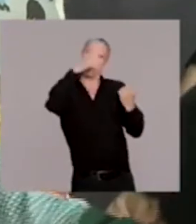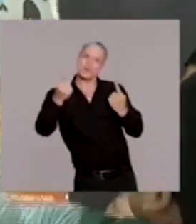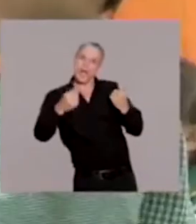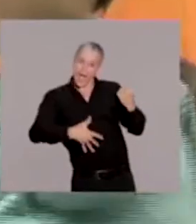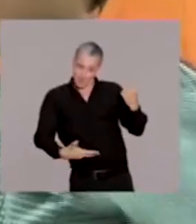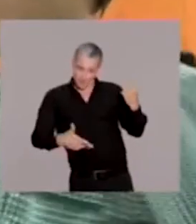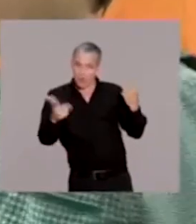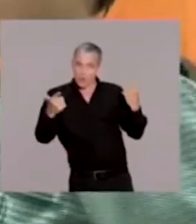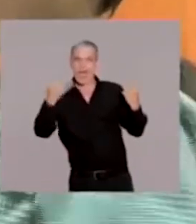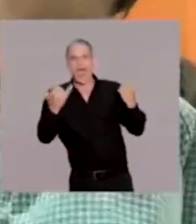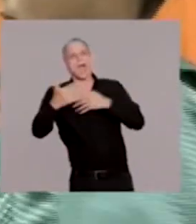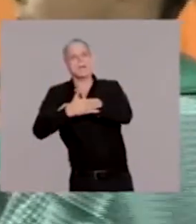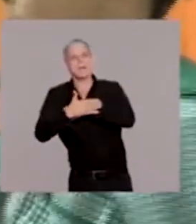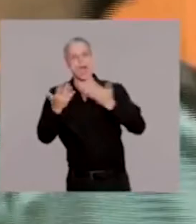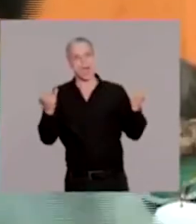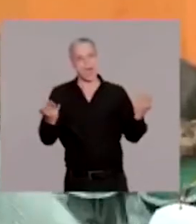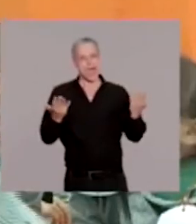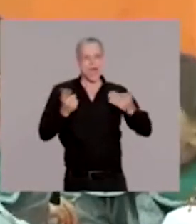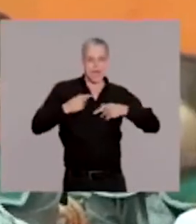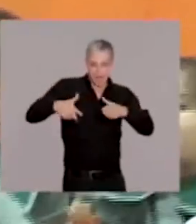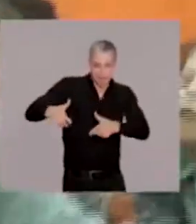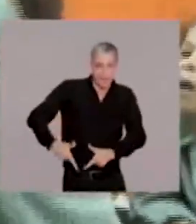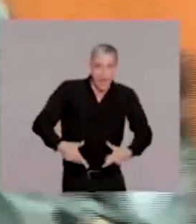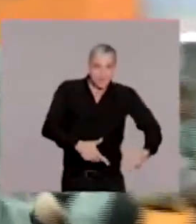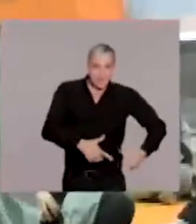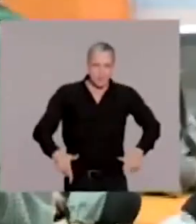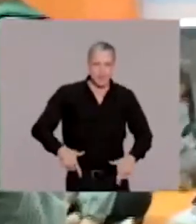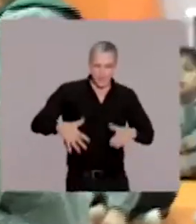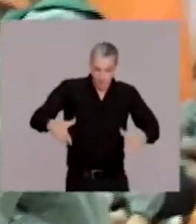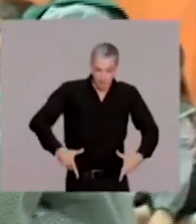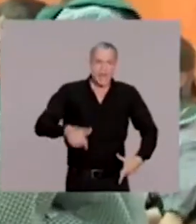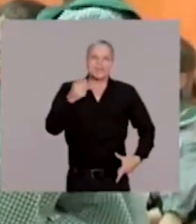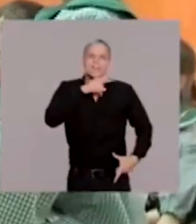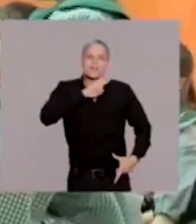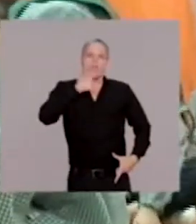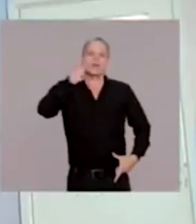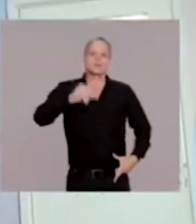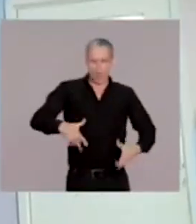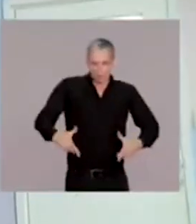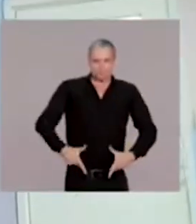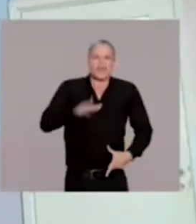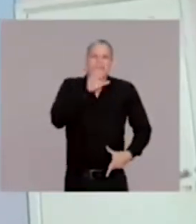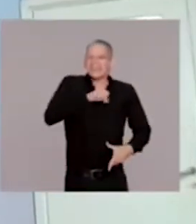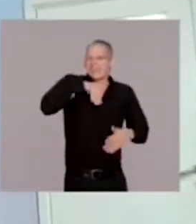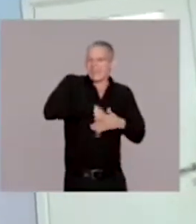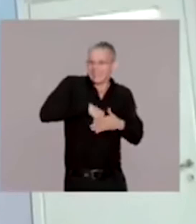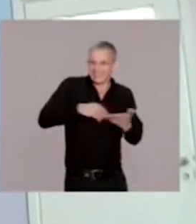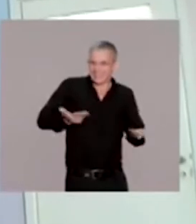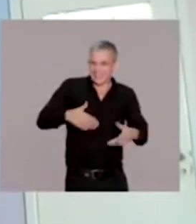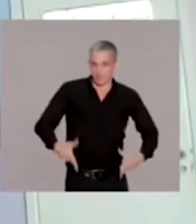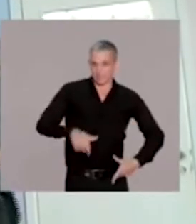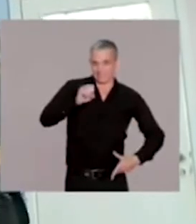está así. ¿Y esas partes cómo se llaman? Esas partes. ¿Qué lo sabe? Parte íntimas. ¡Lapa! Muy